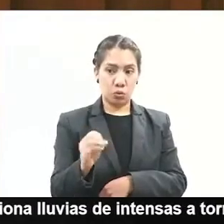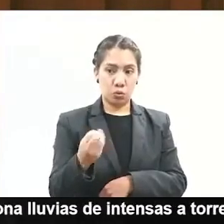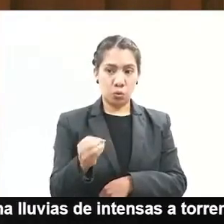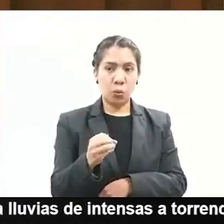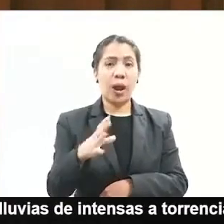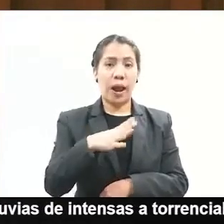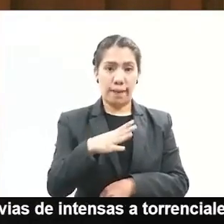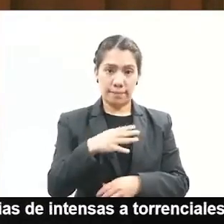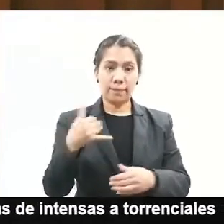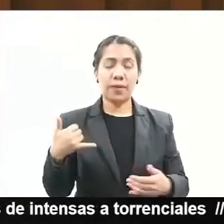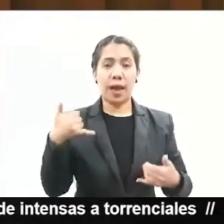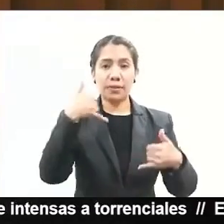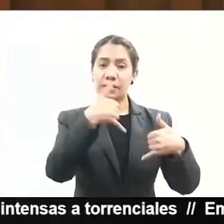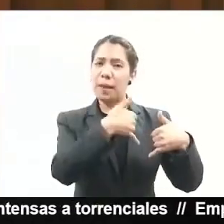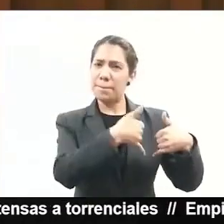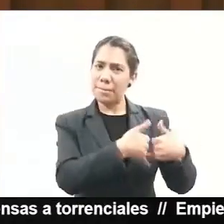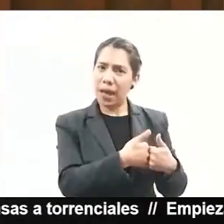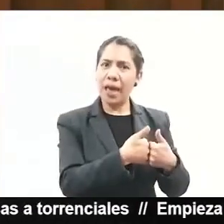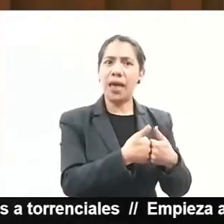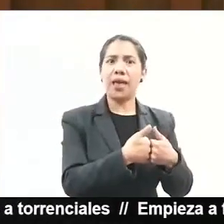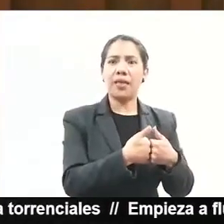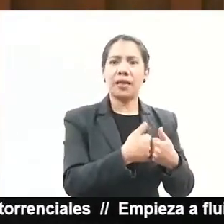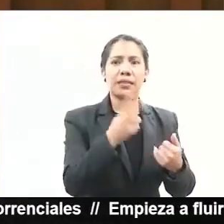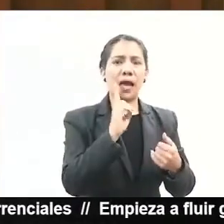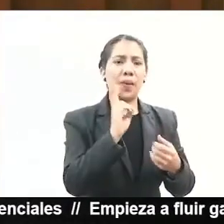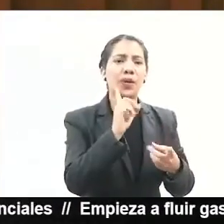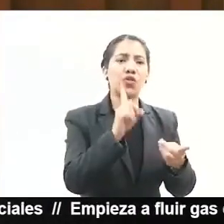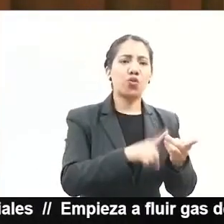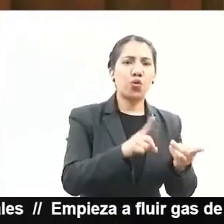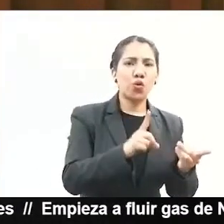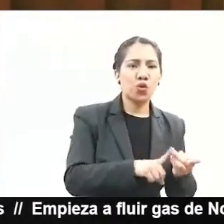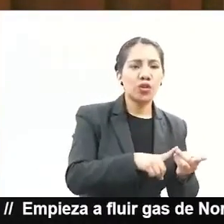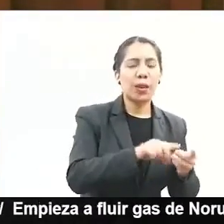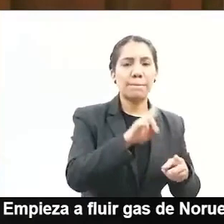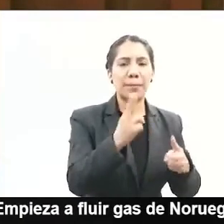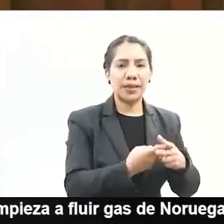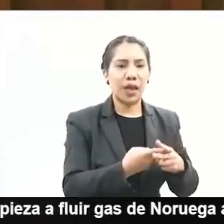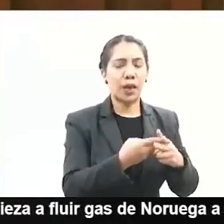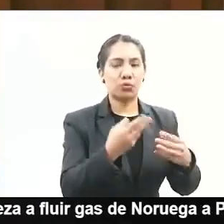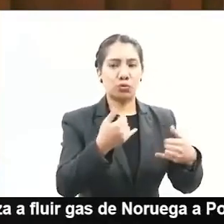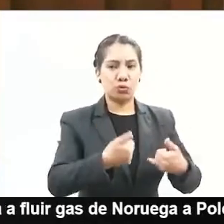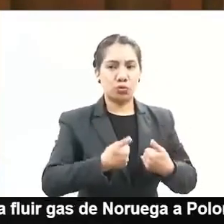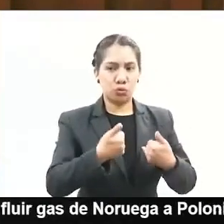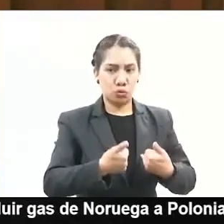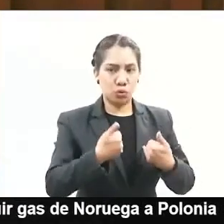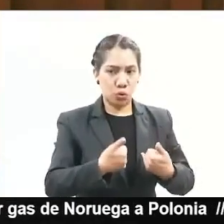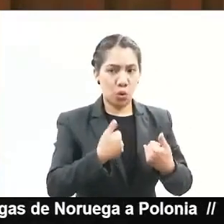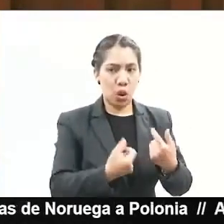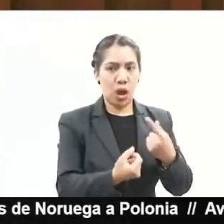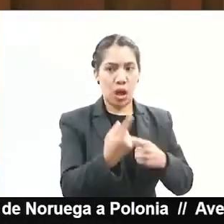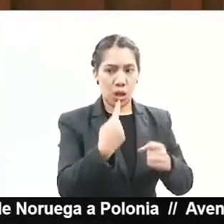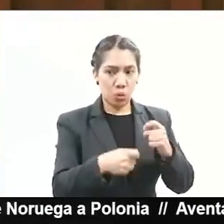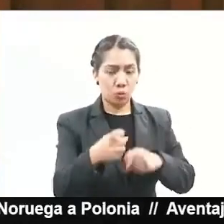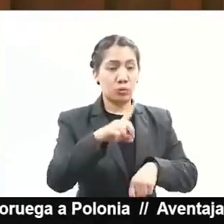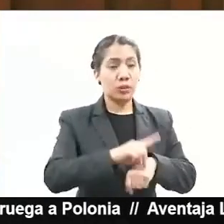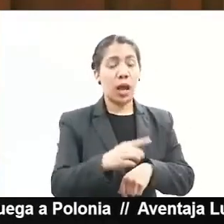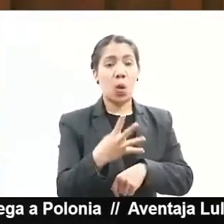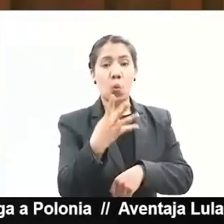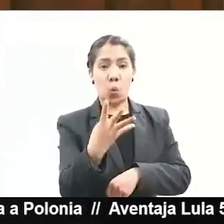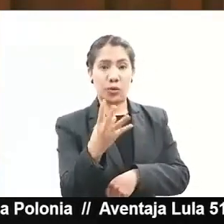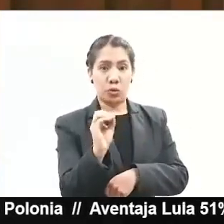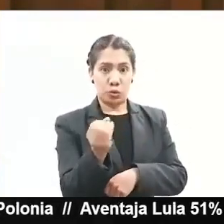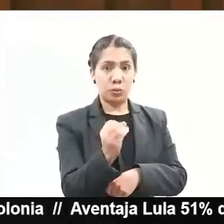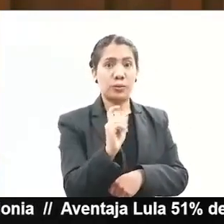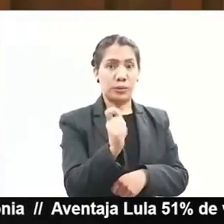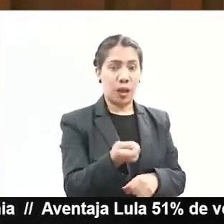jóvenes, que hablaban de dónde había que mandar a los jóvenes. Y algunas de ellas son del día 4 de octubre, es decir, varios días después